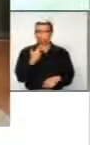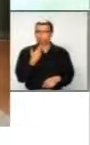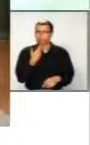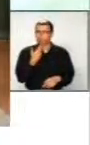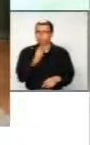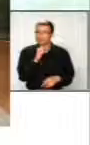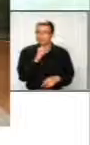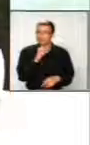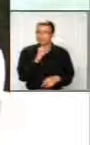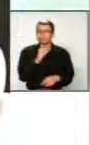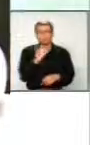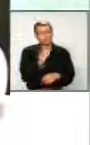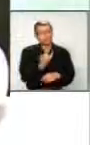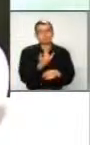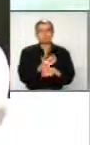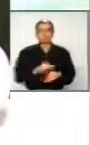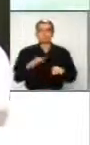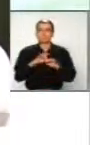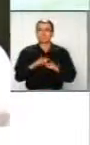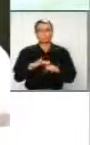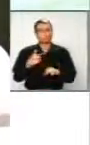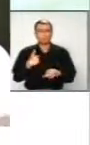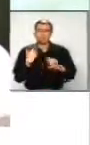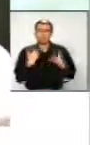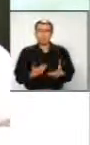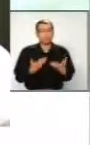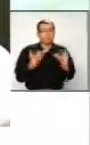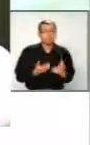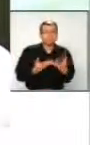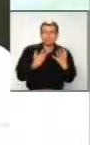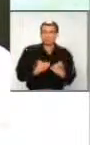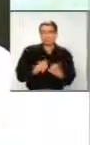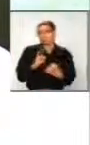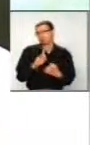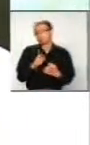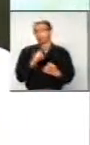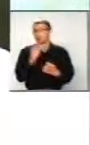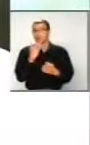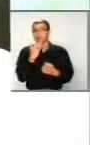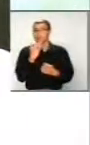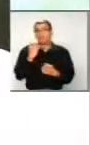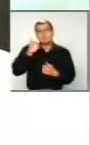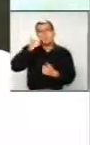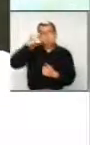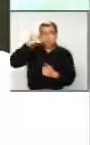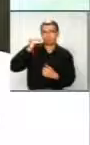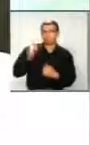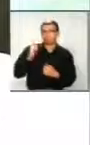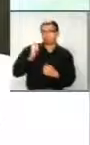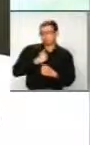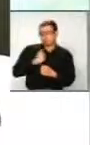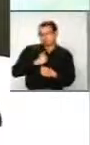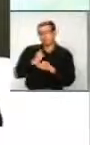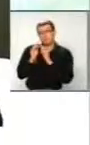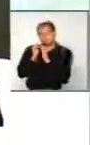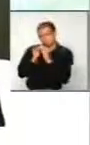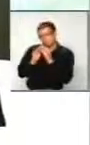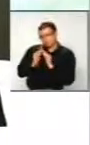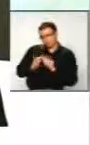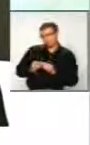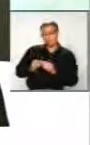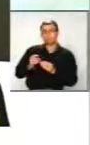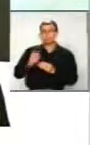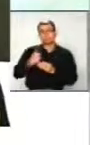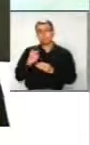de exigencia externa. Se necesita una cierta madurez, una construcción personal para uno lograr mirarse